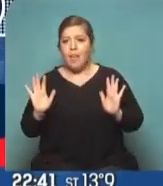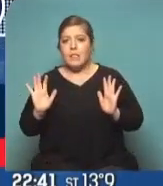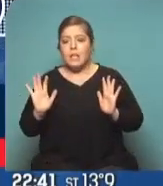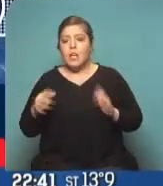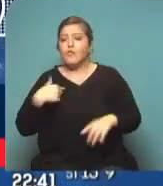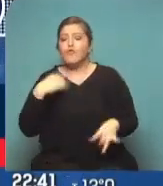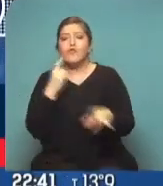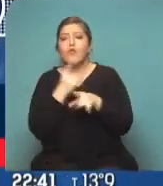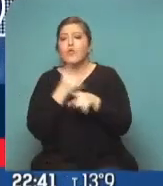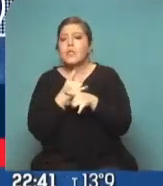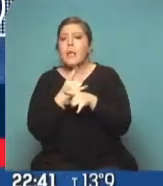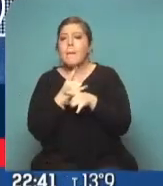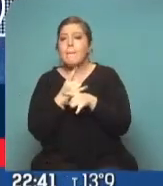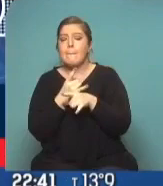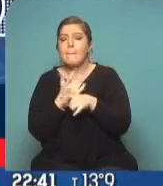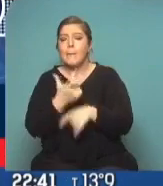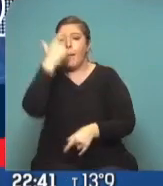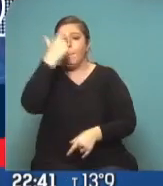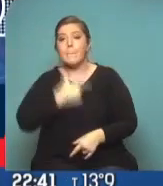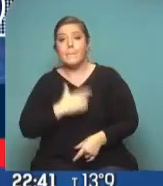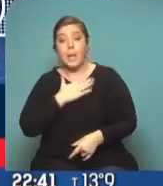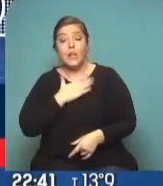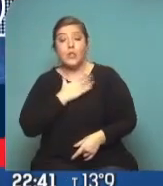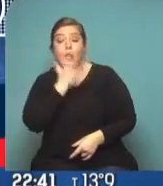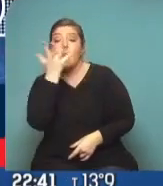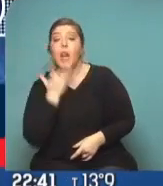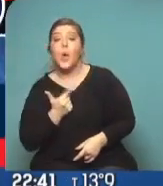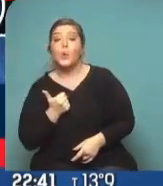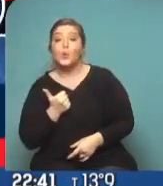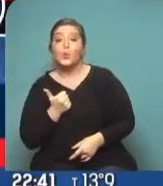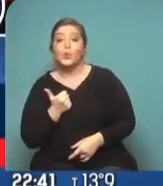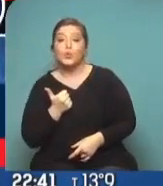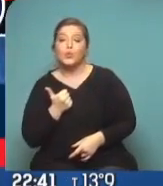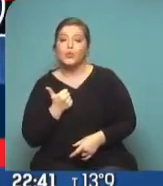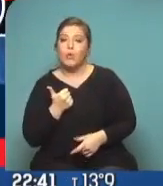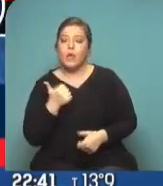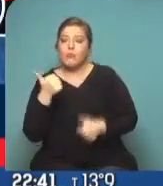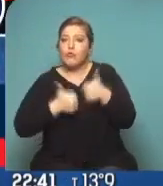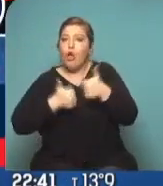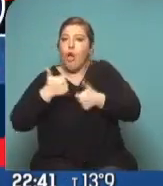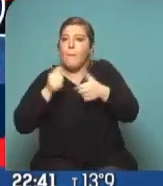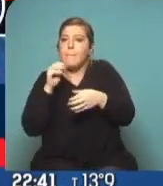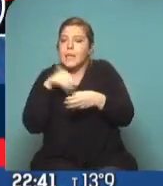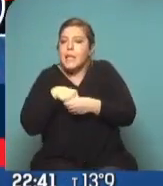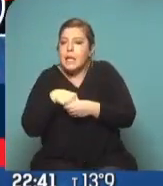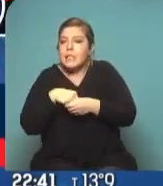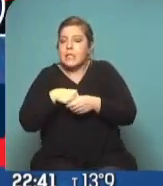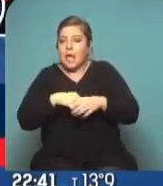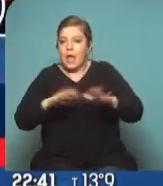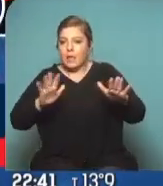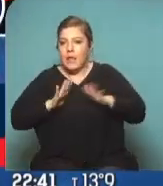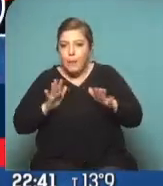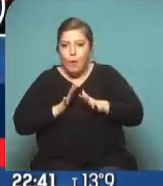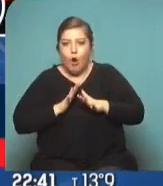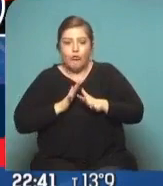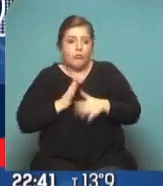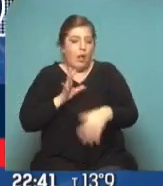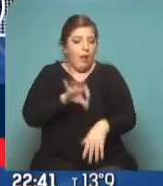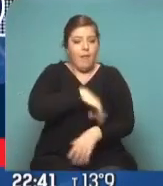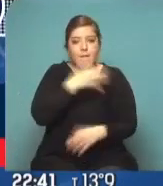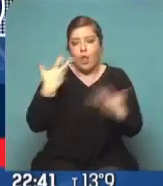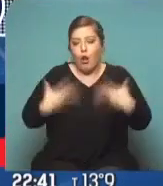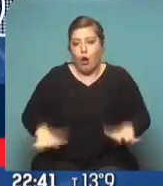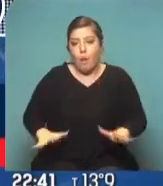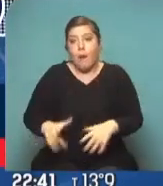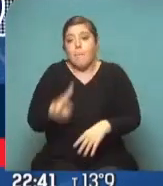Siempre he sido una persona que le ha gustado estar en la competencia, desde el deporte a la vida normal, y